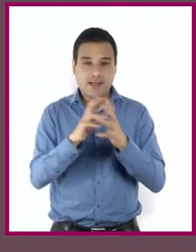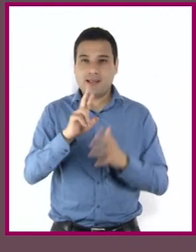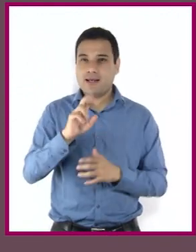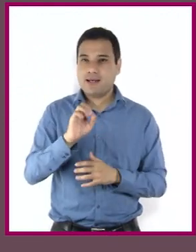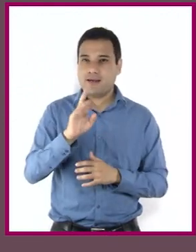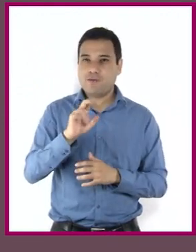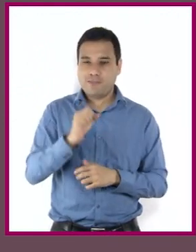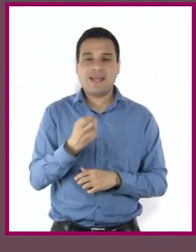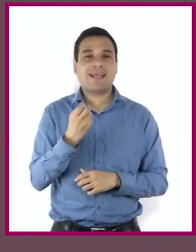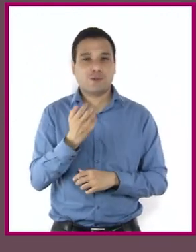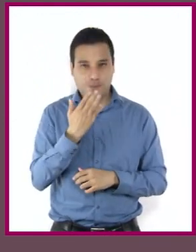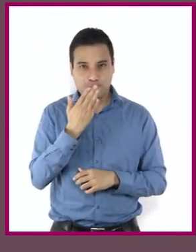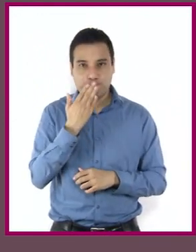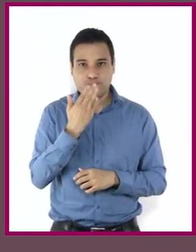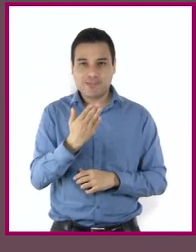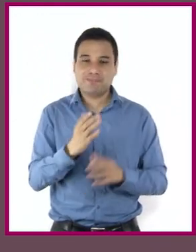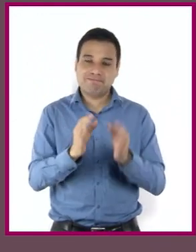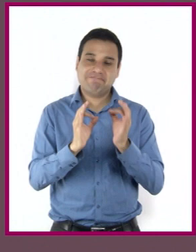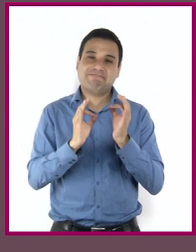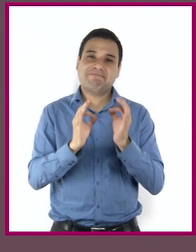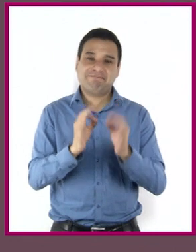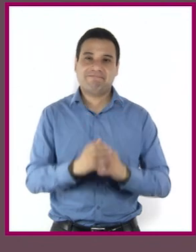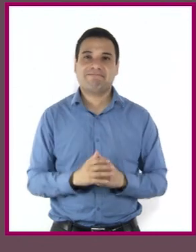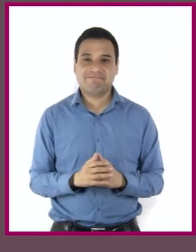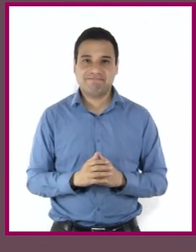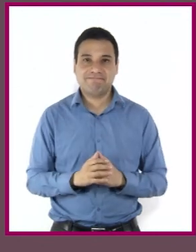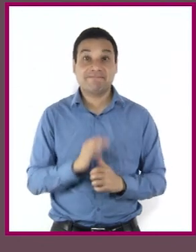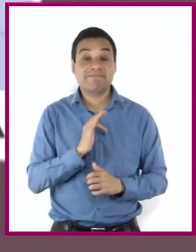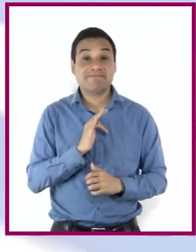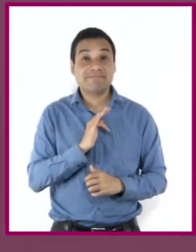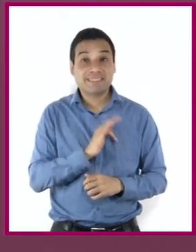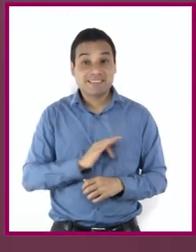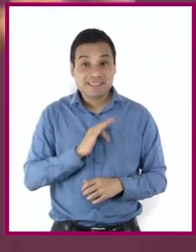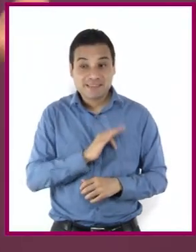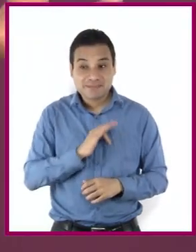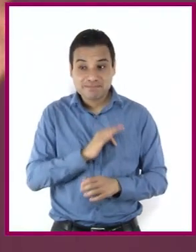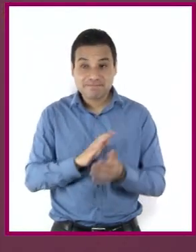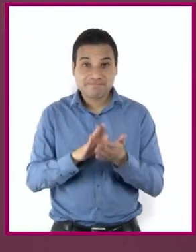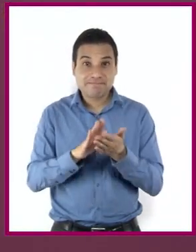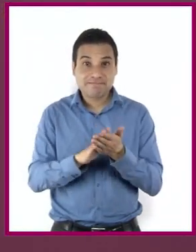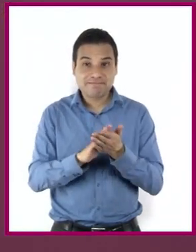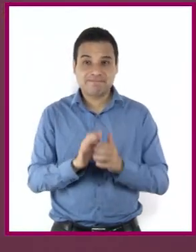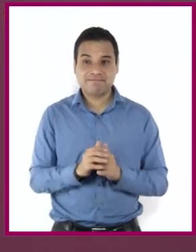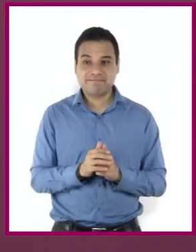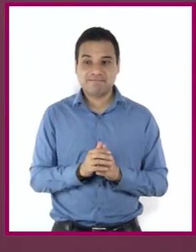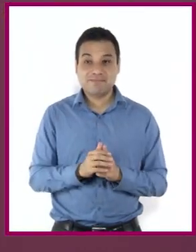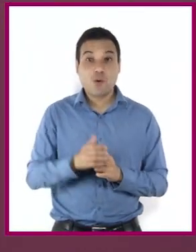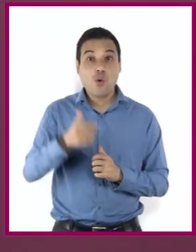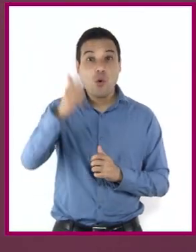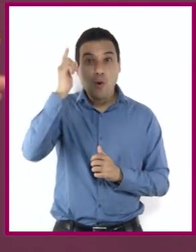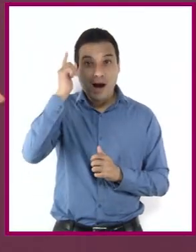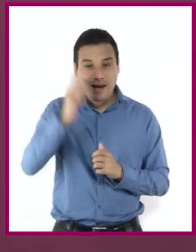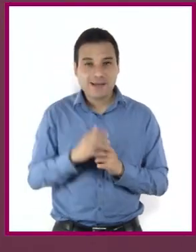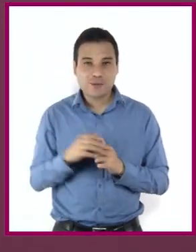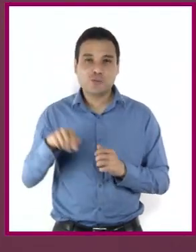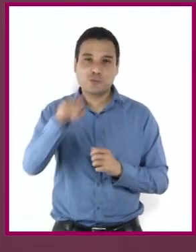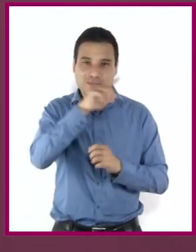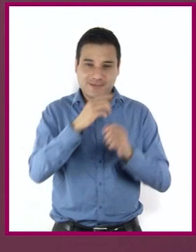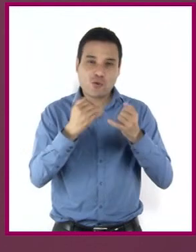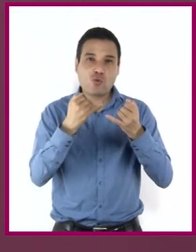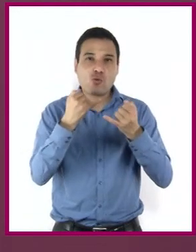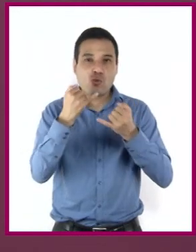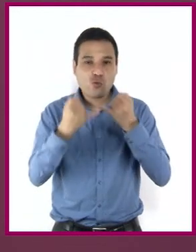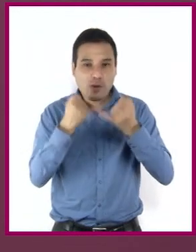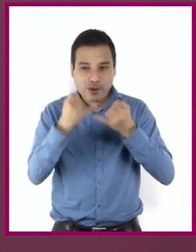nuestros procesos históricos detrás de las letras. ¡Felicidades! Espero que hayan disfrutado el juego